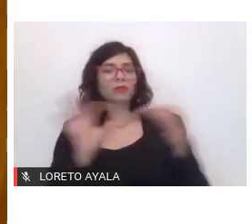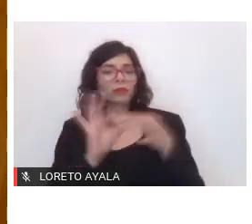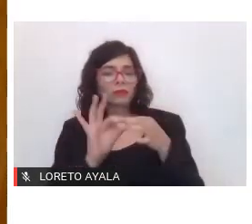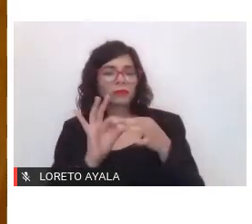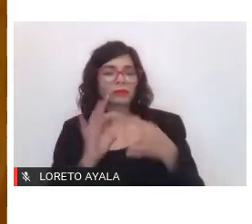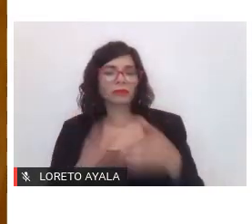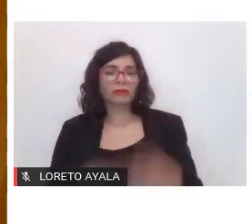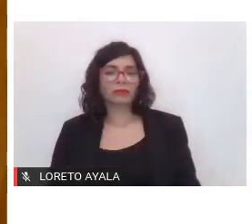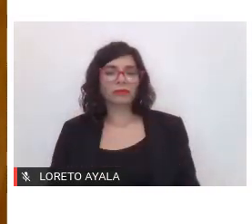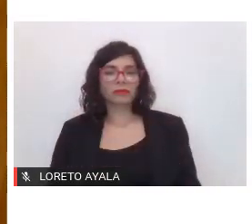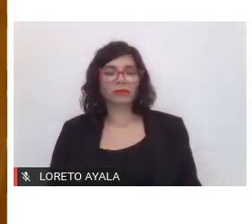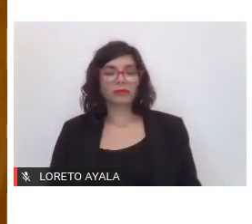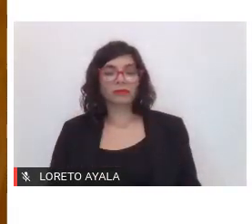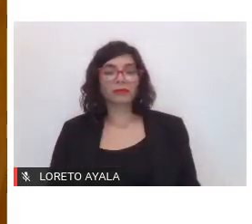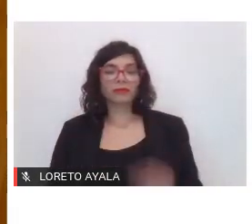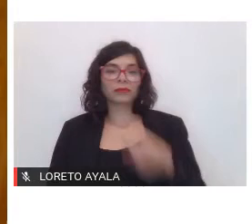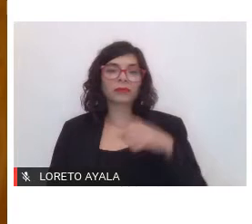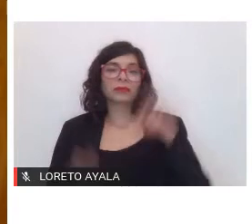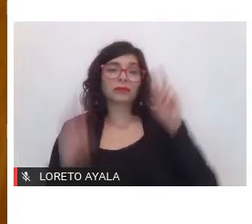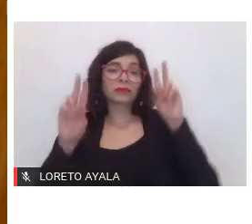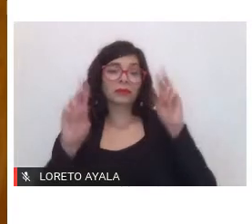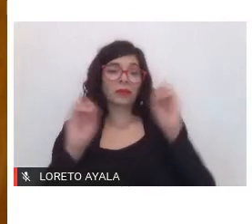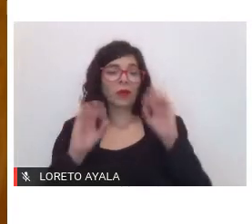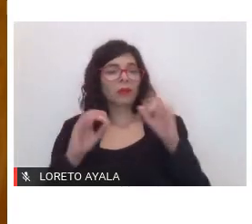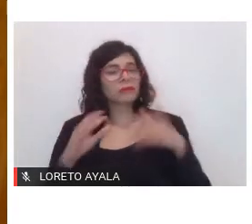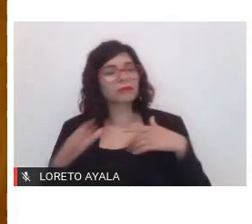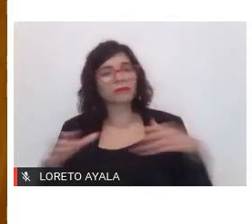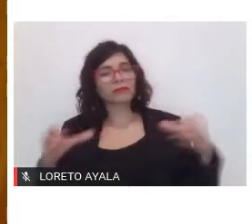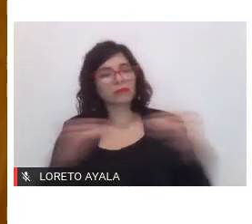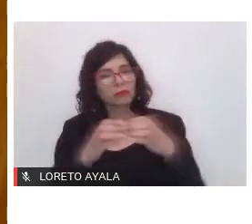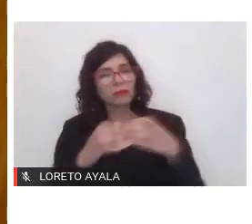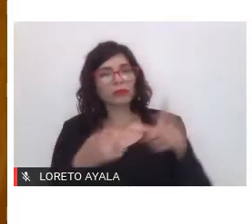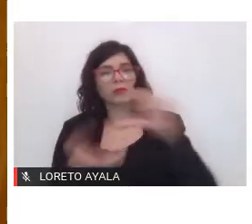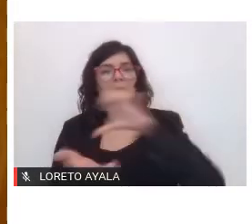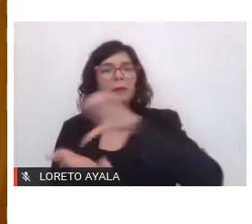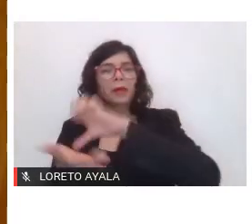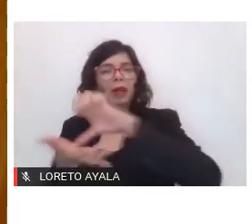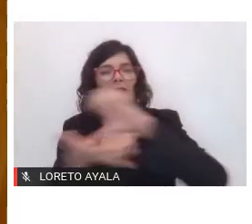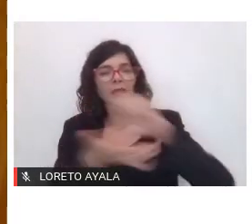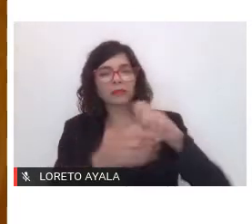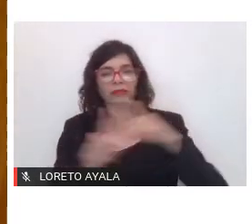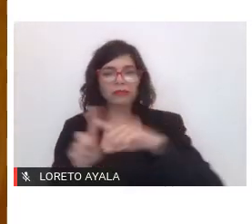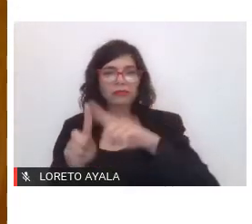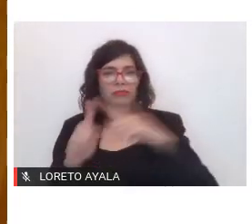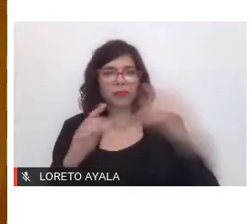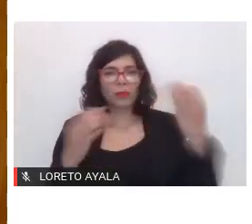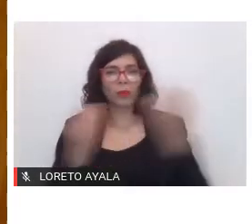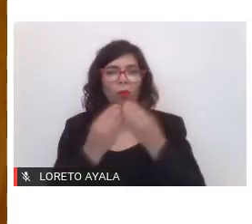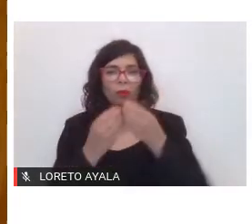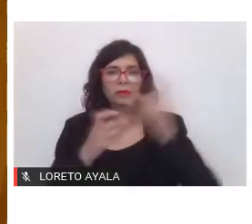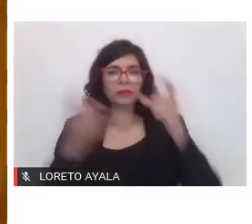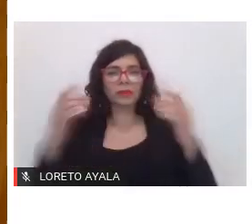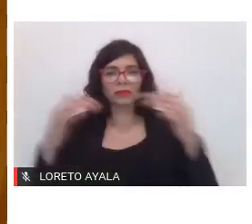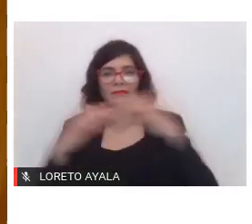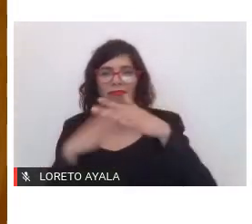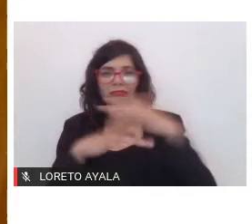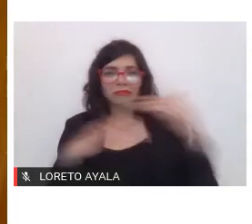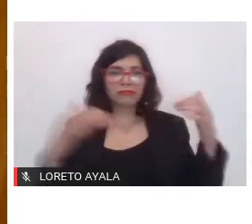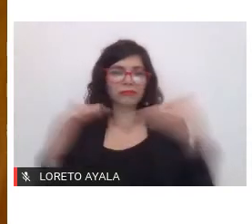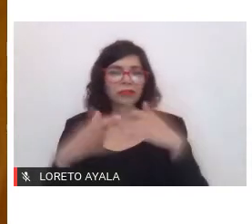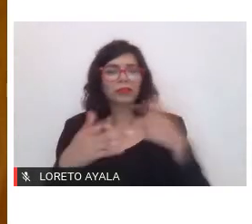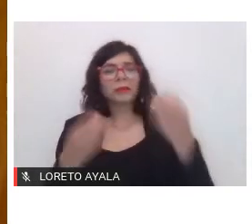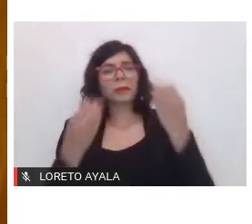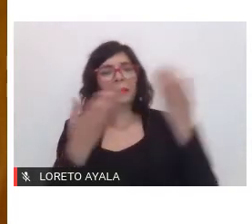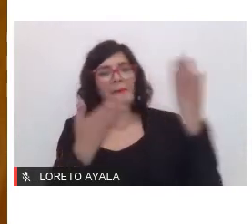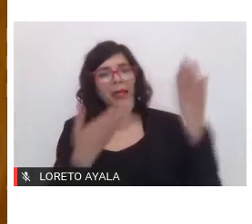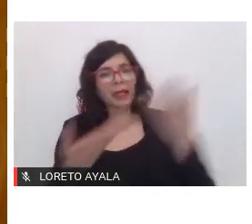existen desde otras perspectivas, pero somos todos países que tenemos alta migración. Así es que bienvenidos todos los extranjeros a